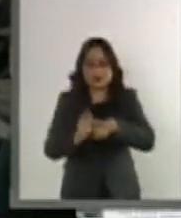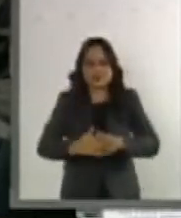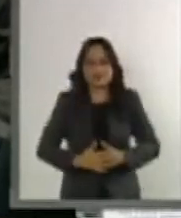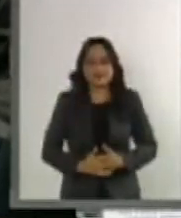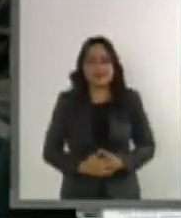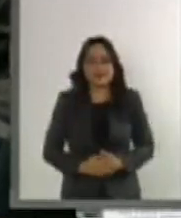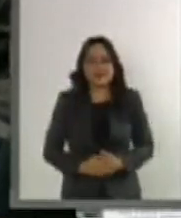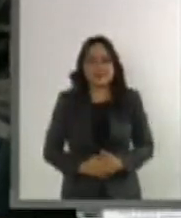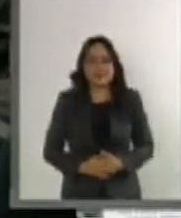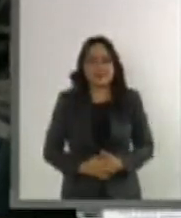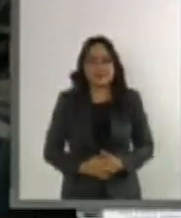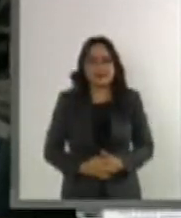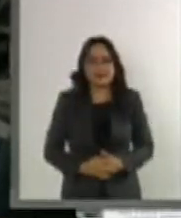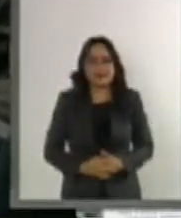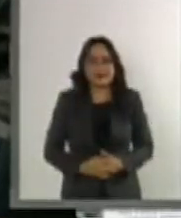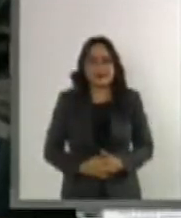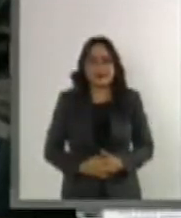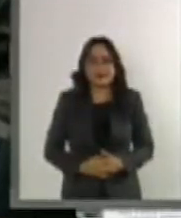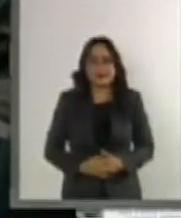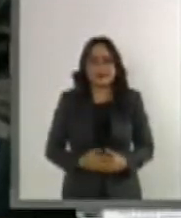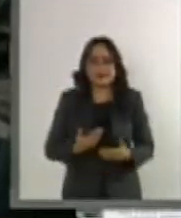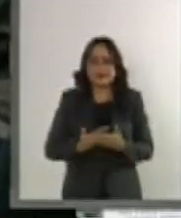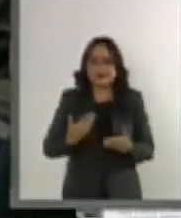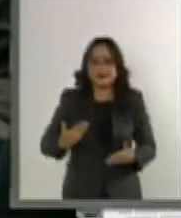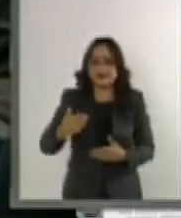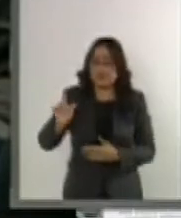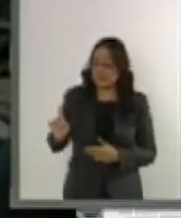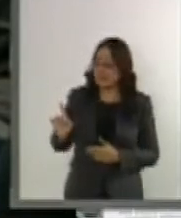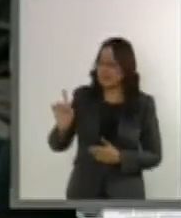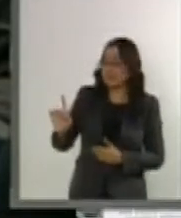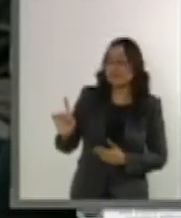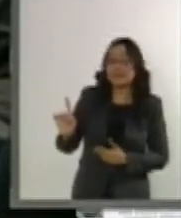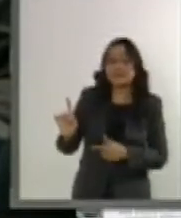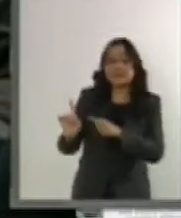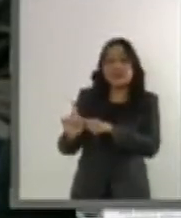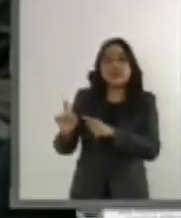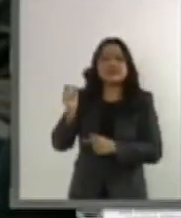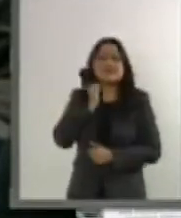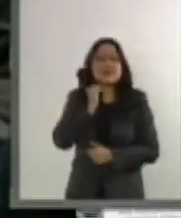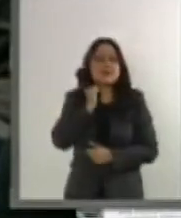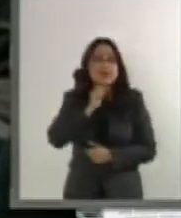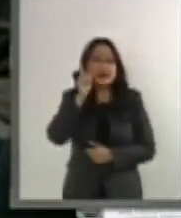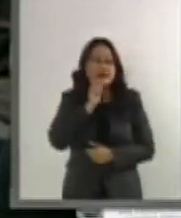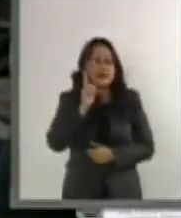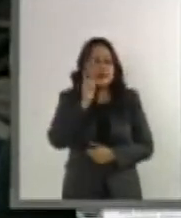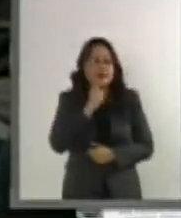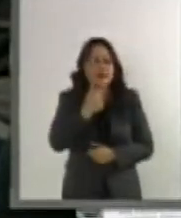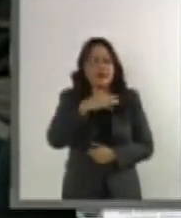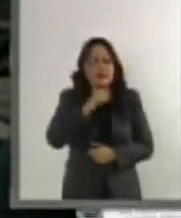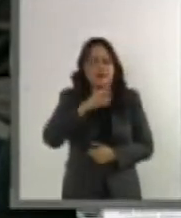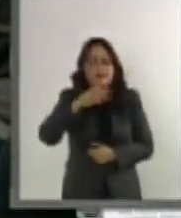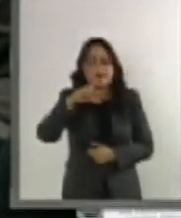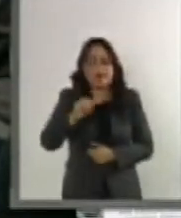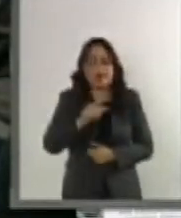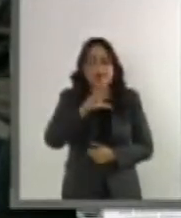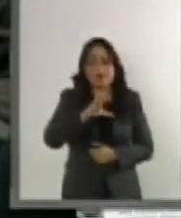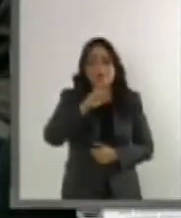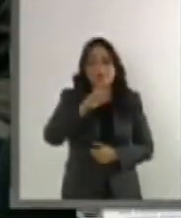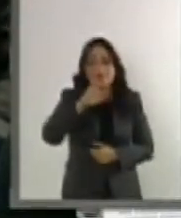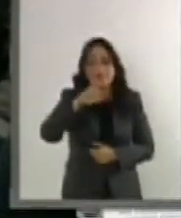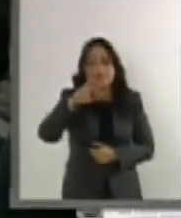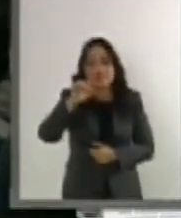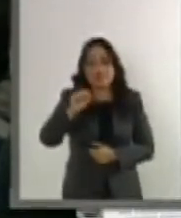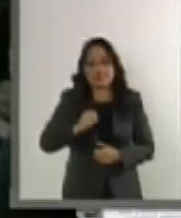Exteriores. En uso de la palabra, la senadora Gabriela Cuevas